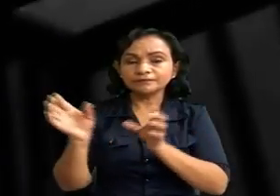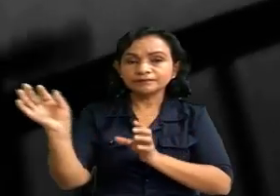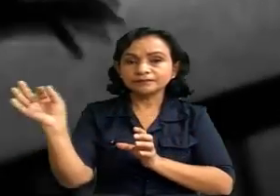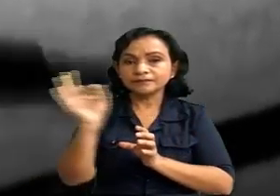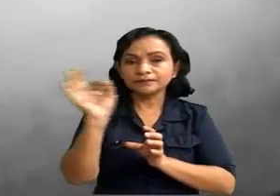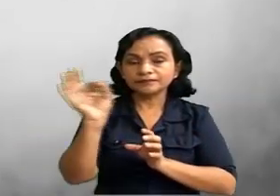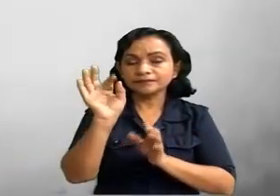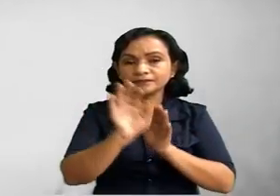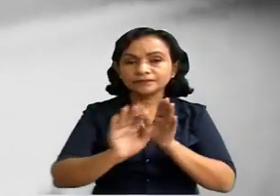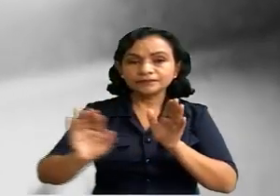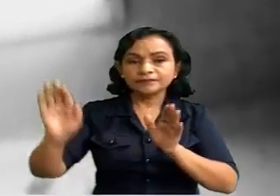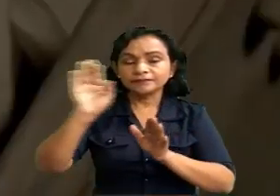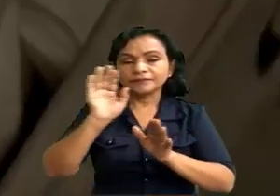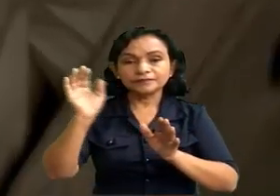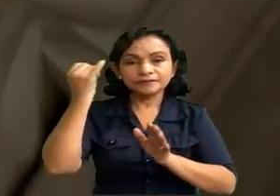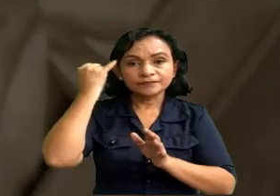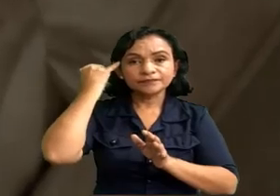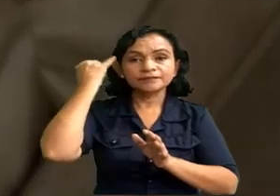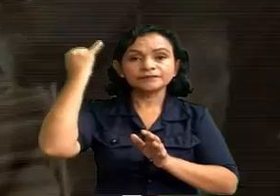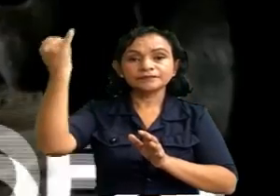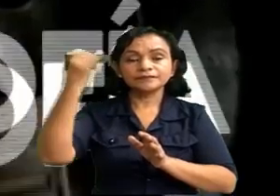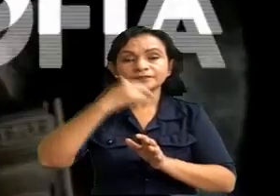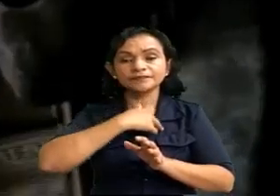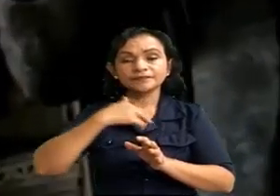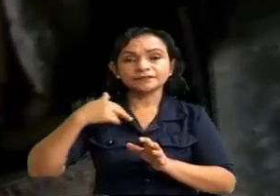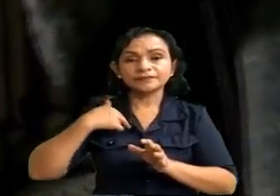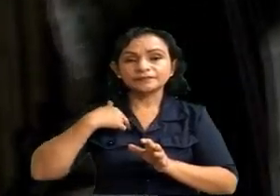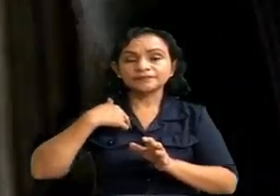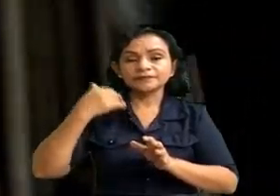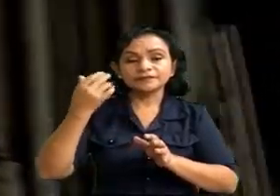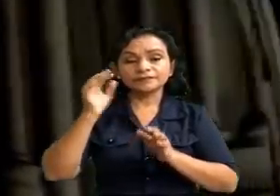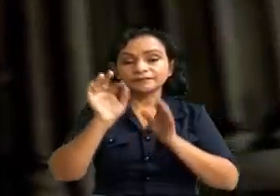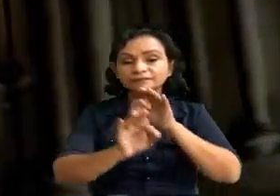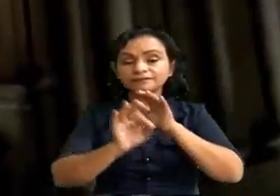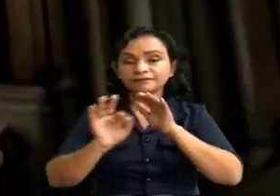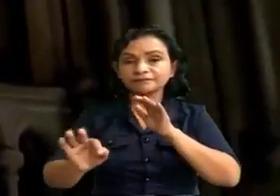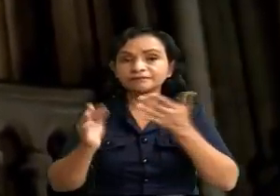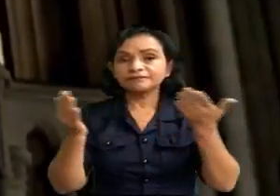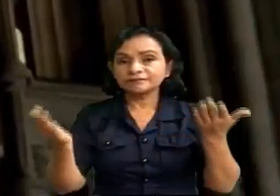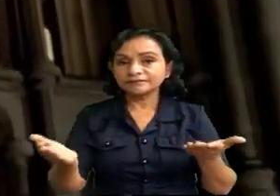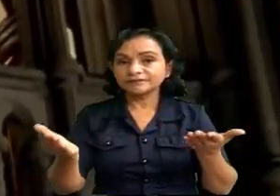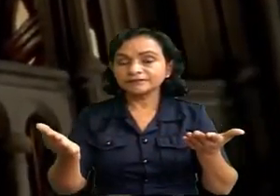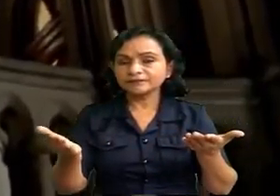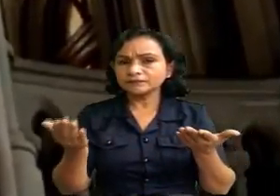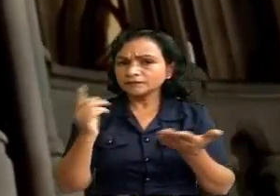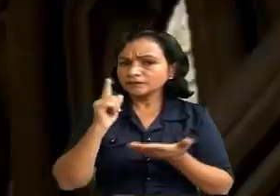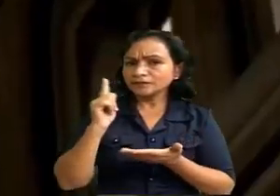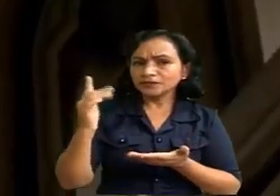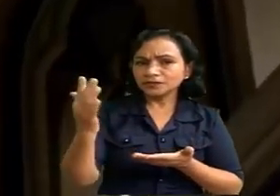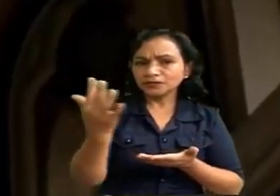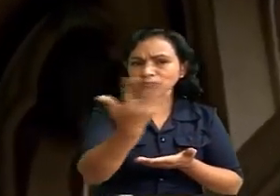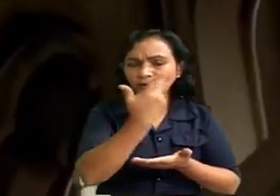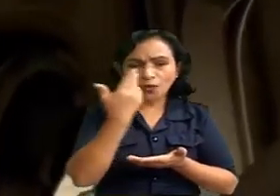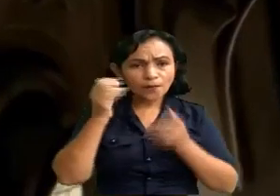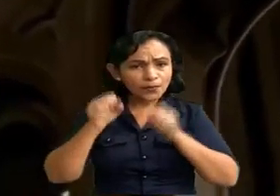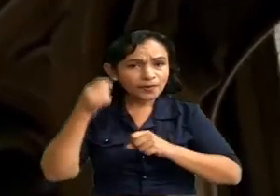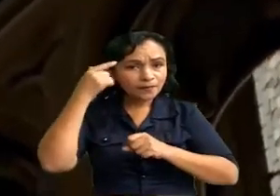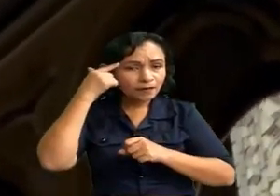más elaborada de ideología es la filosofía, pero no todos podemos ser